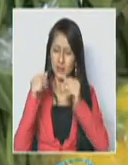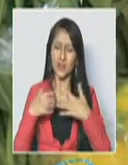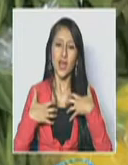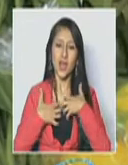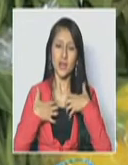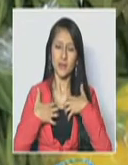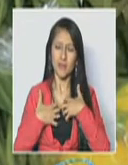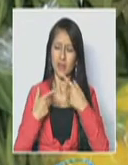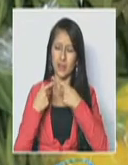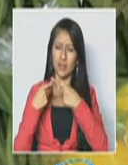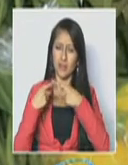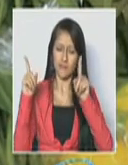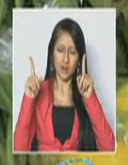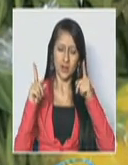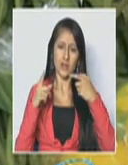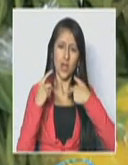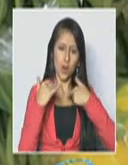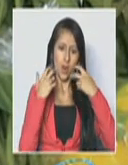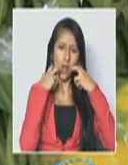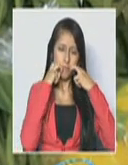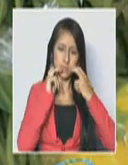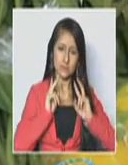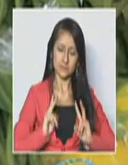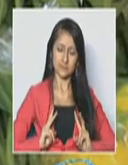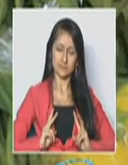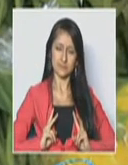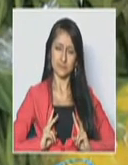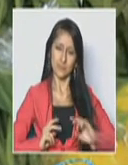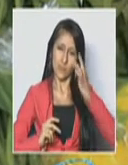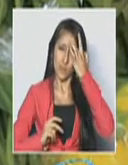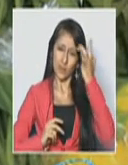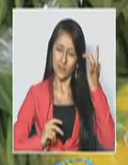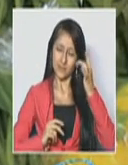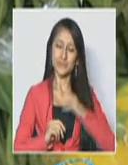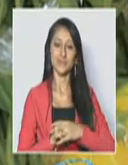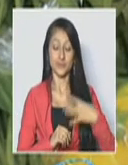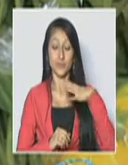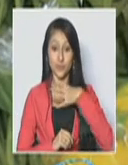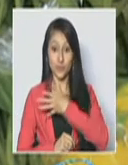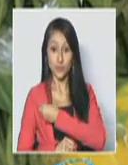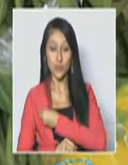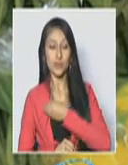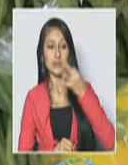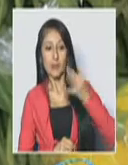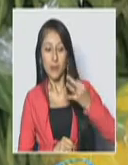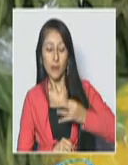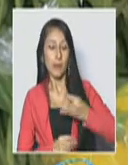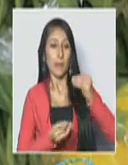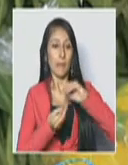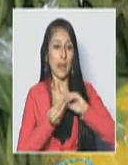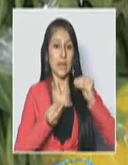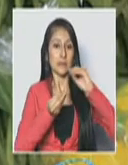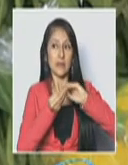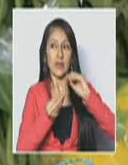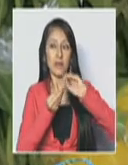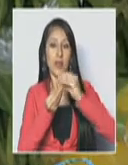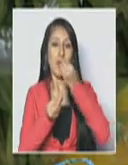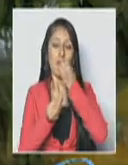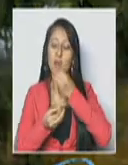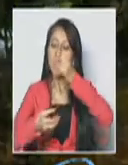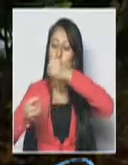es tan distinta a la de los hombres porque cada vez nosotros consumimos alimentos más de